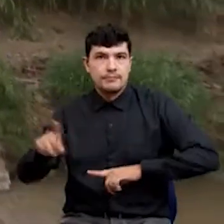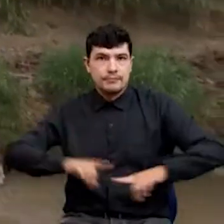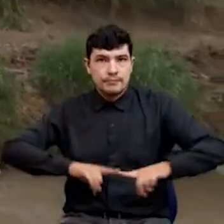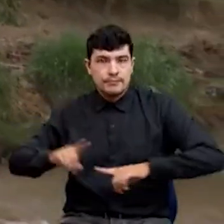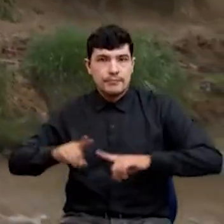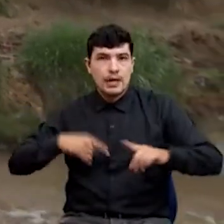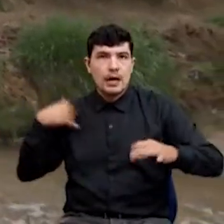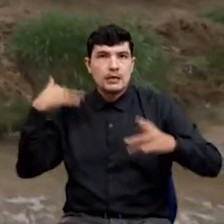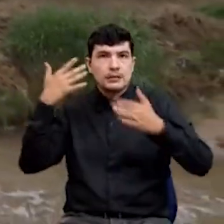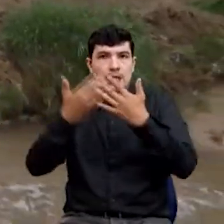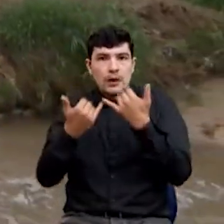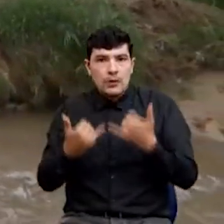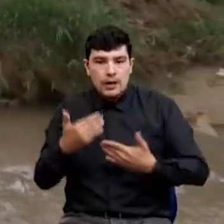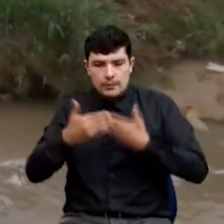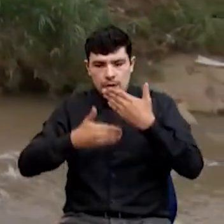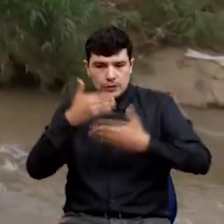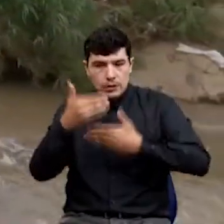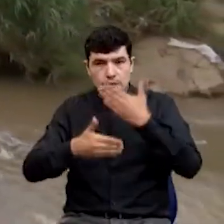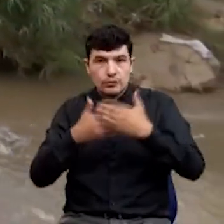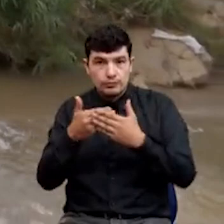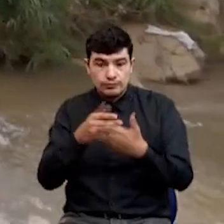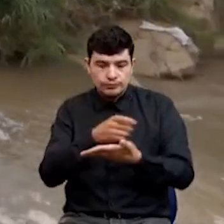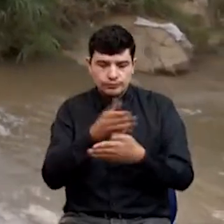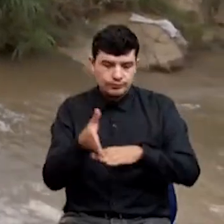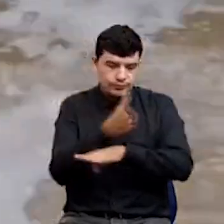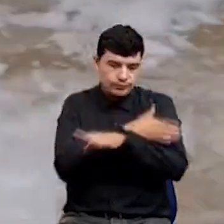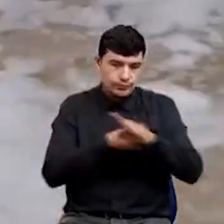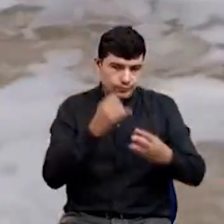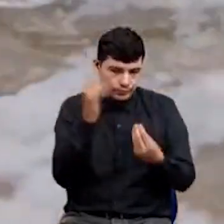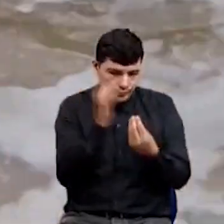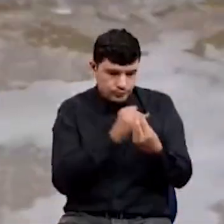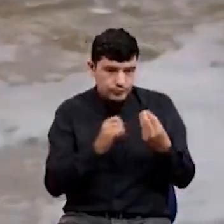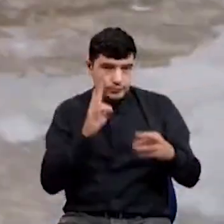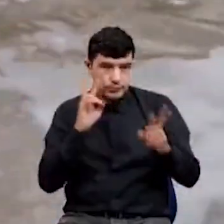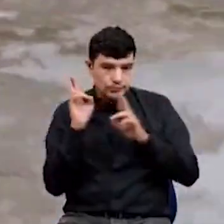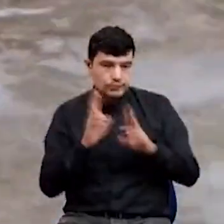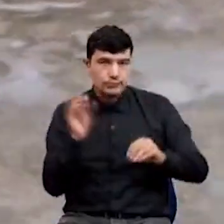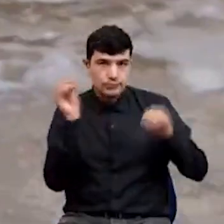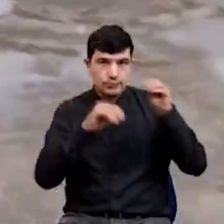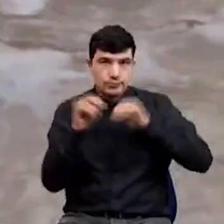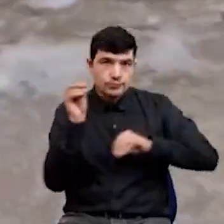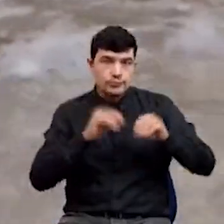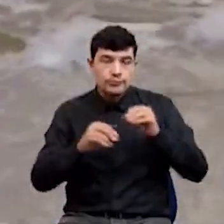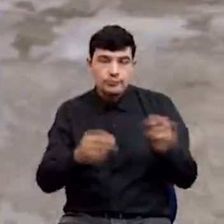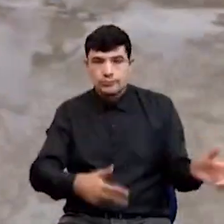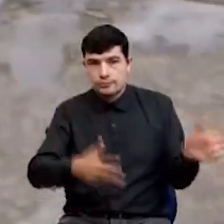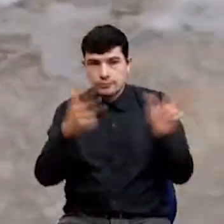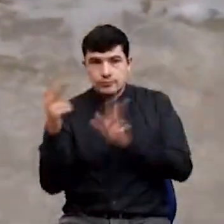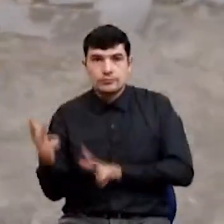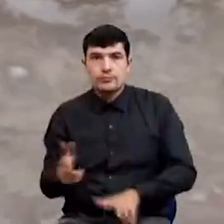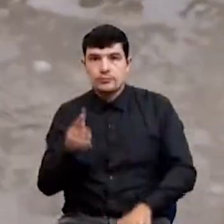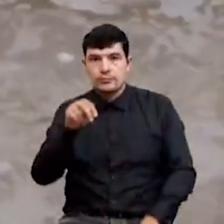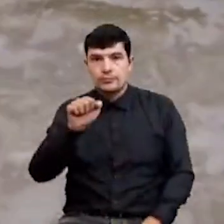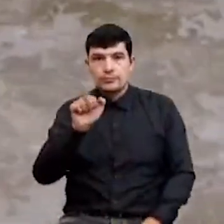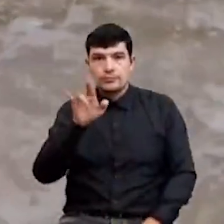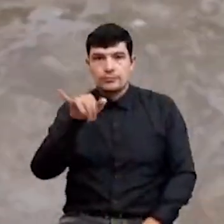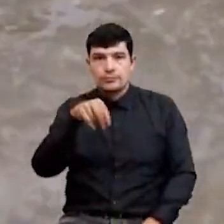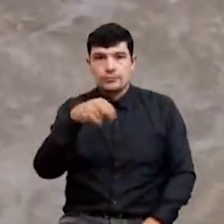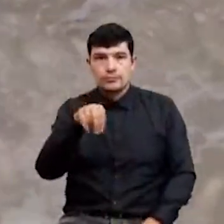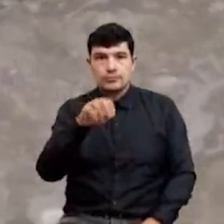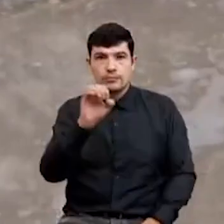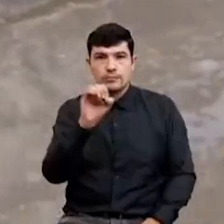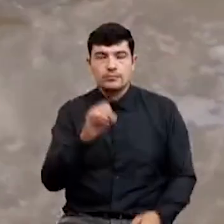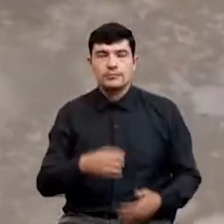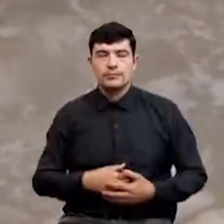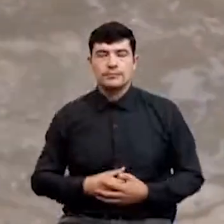y están realizando los procesos contractuales para la adecuación del puente vehicular llamado puente nariño